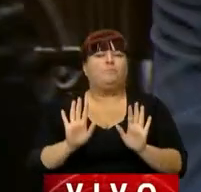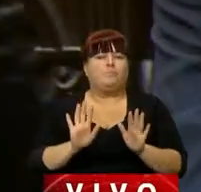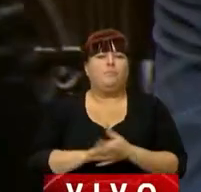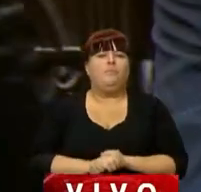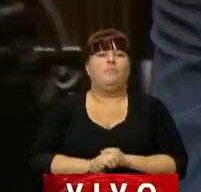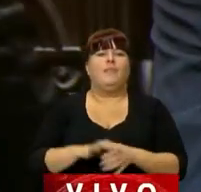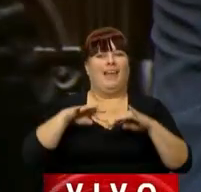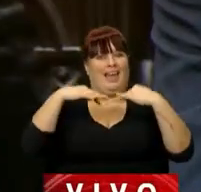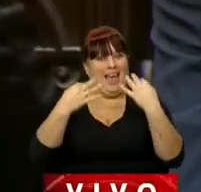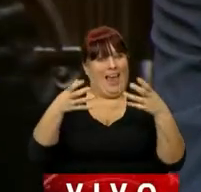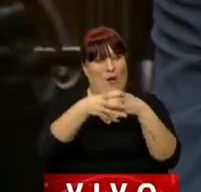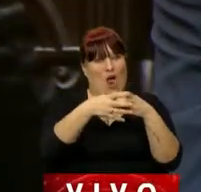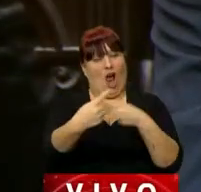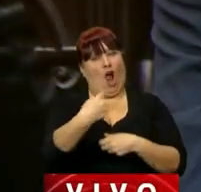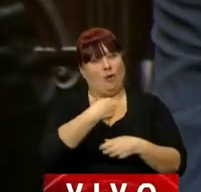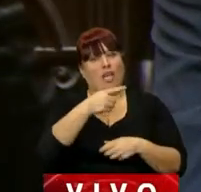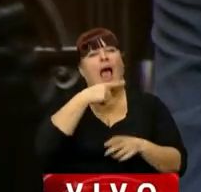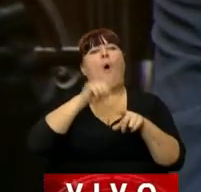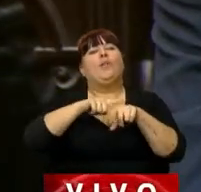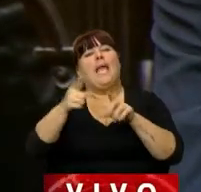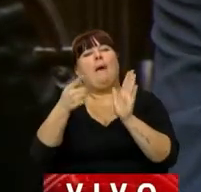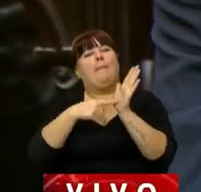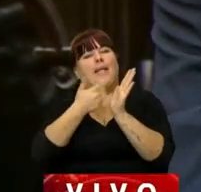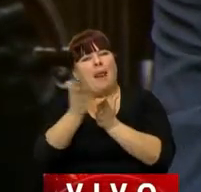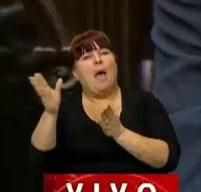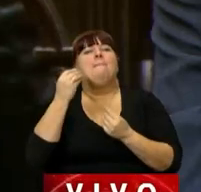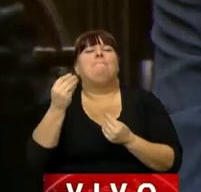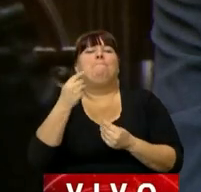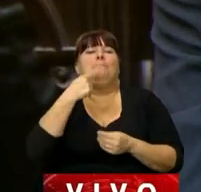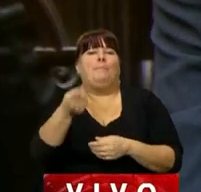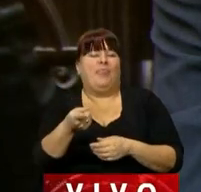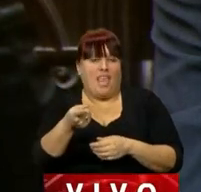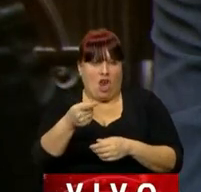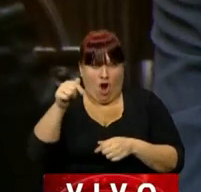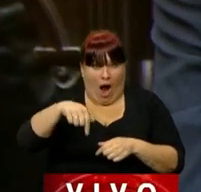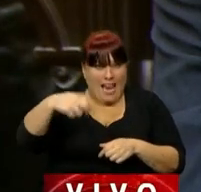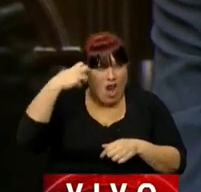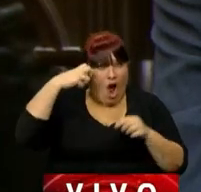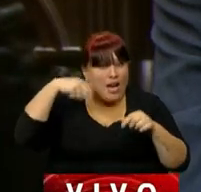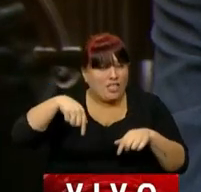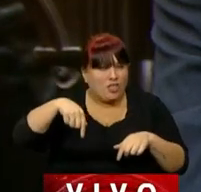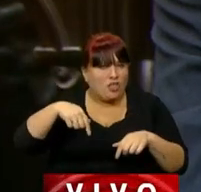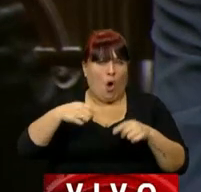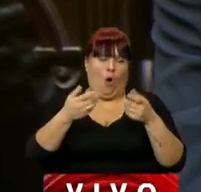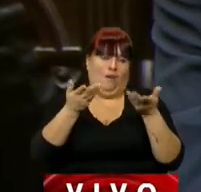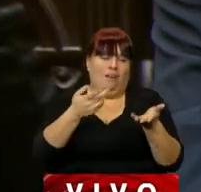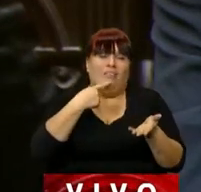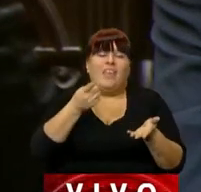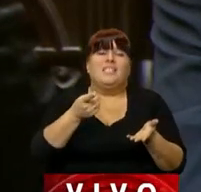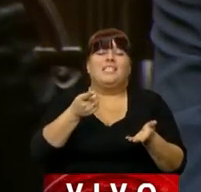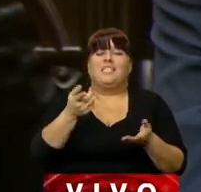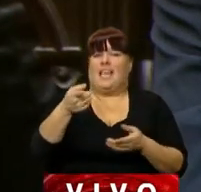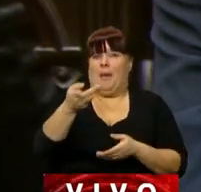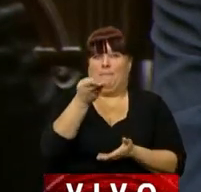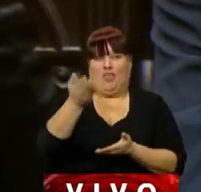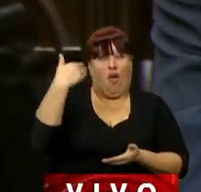desde la bancada opositora utilice el tiempo un apartamiento para decir en este parlamento justamente quien